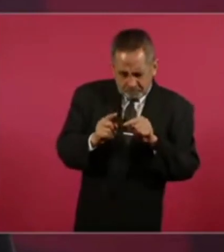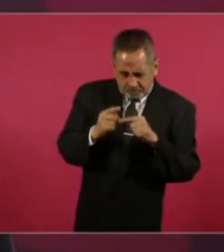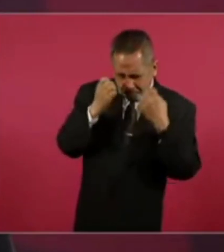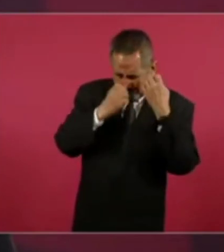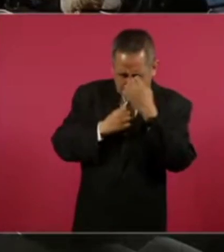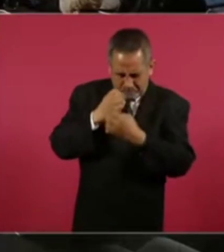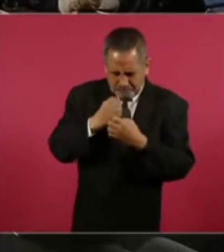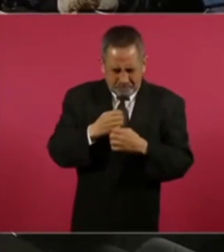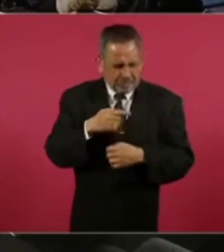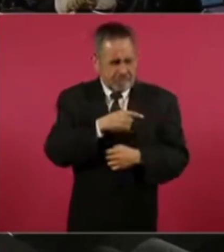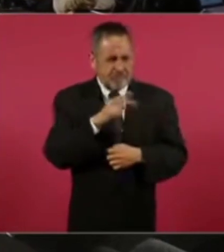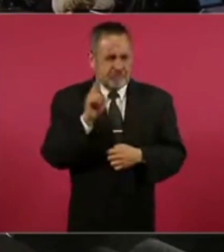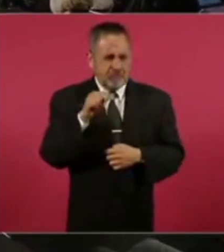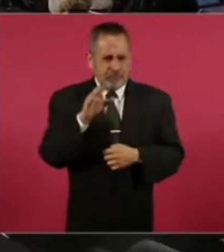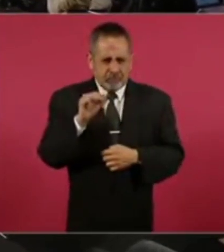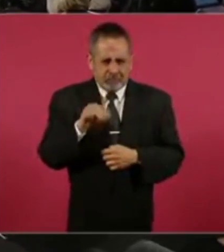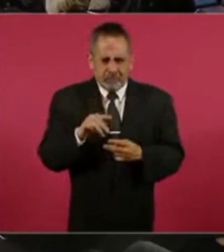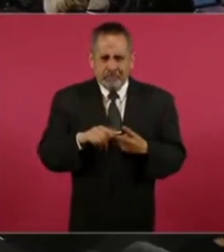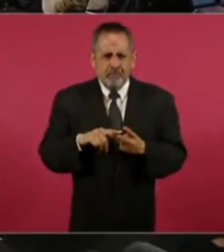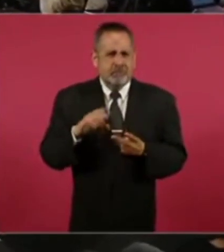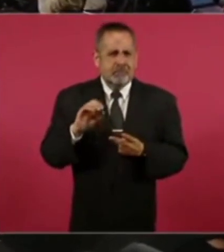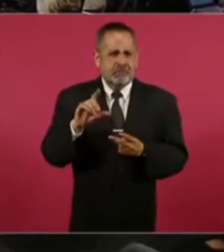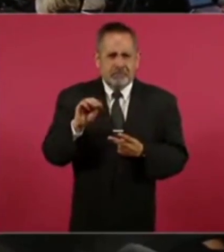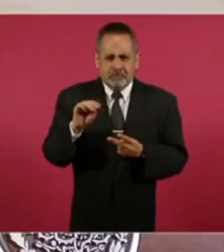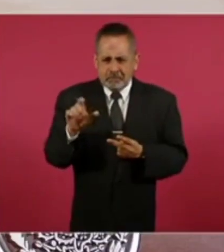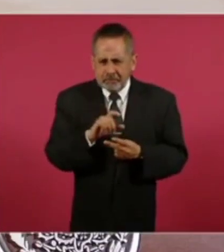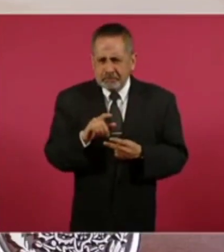la UNAM o del Colmex,